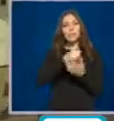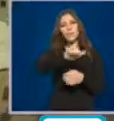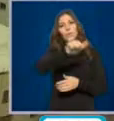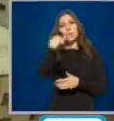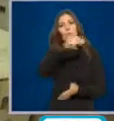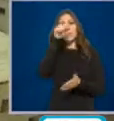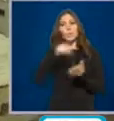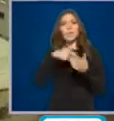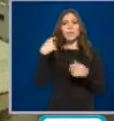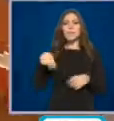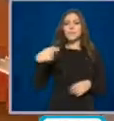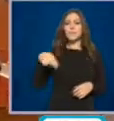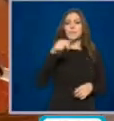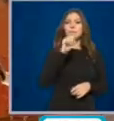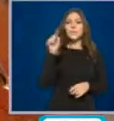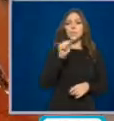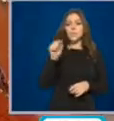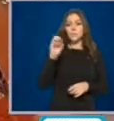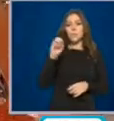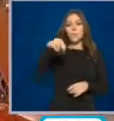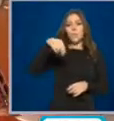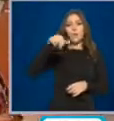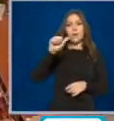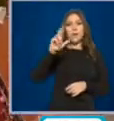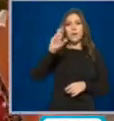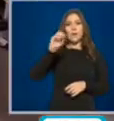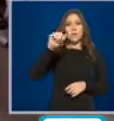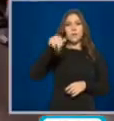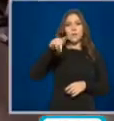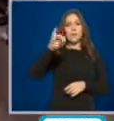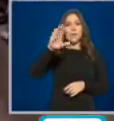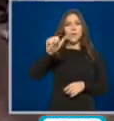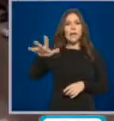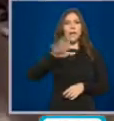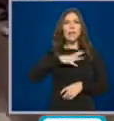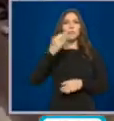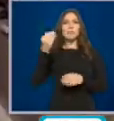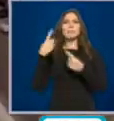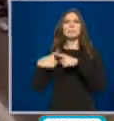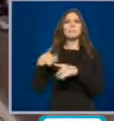nombre, pues bueno, ahí hay muchísimos bares, en el día